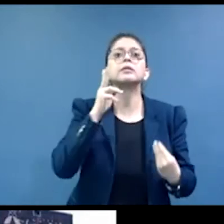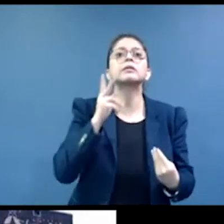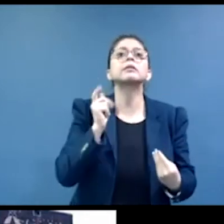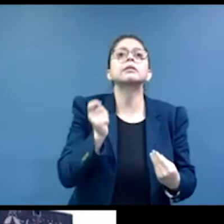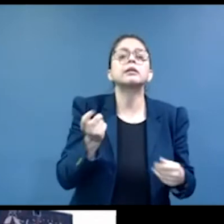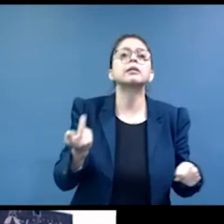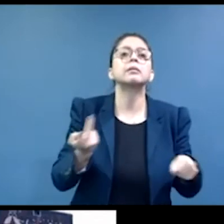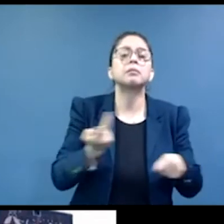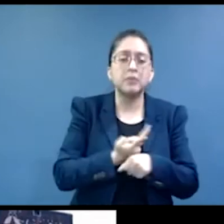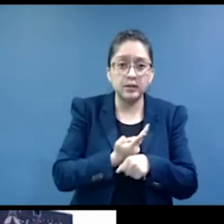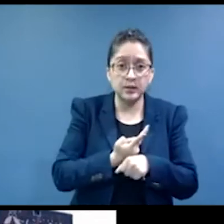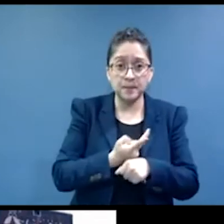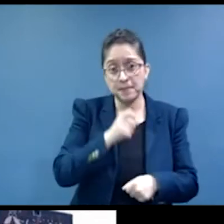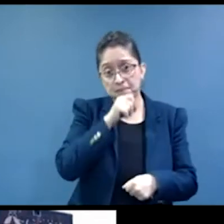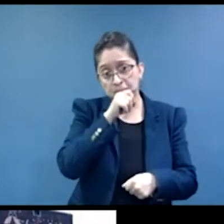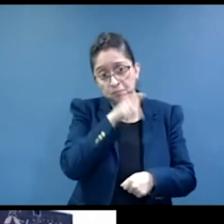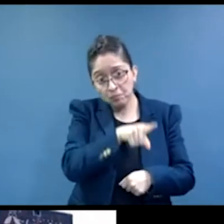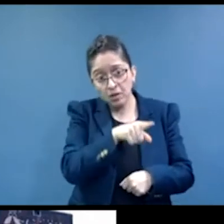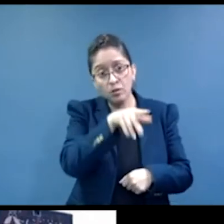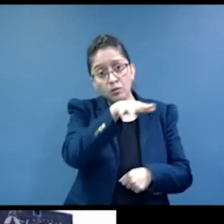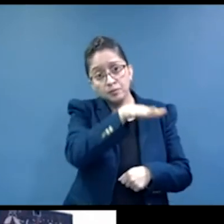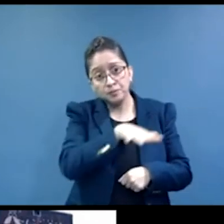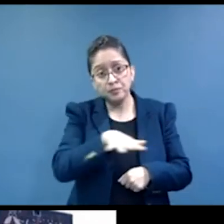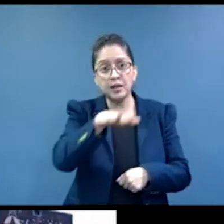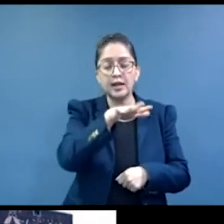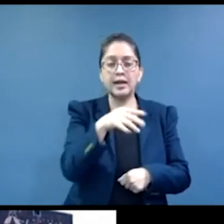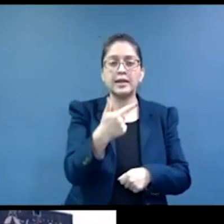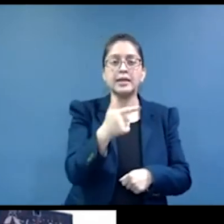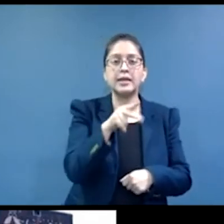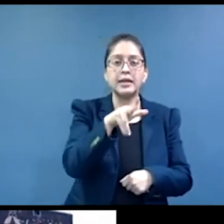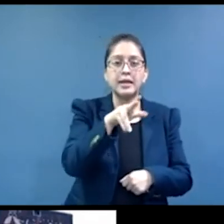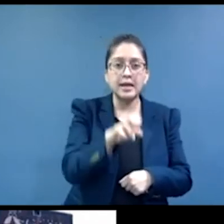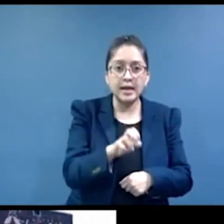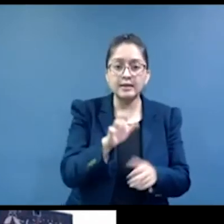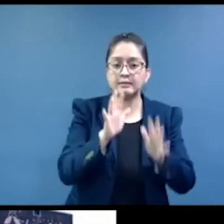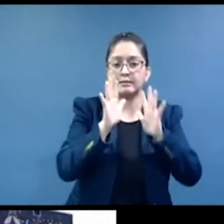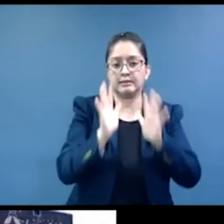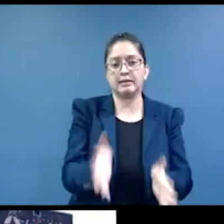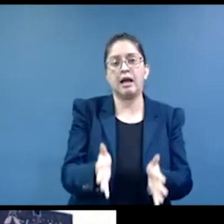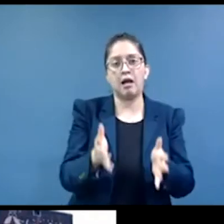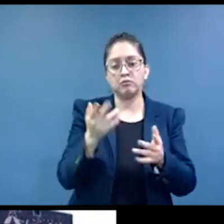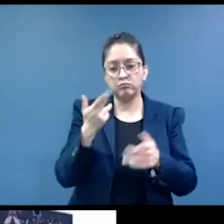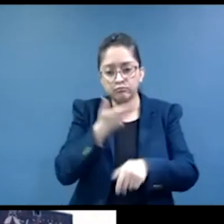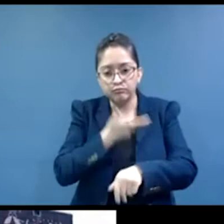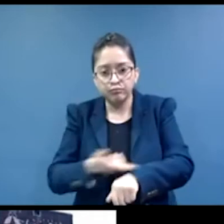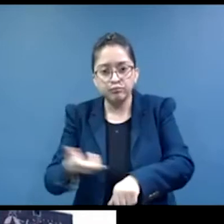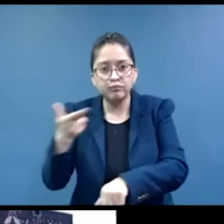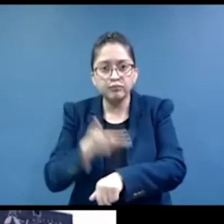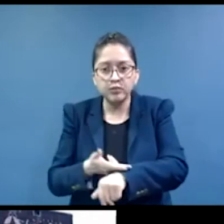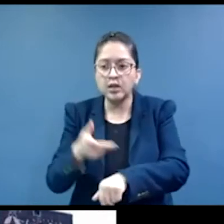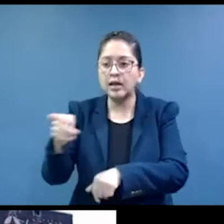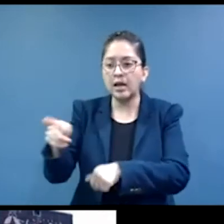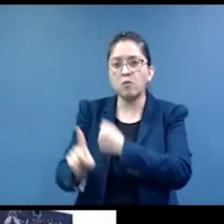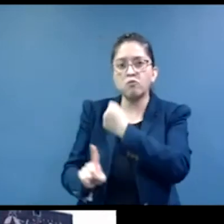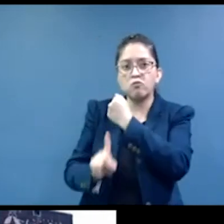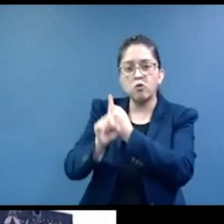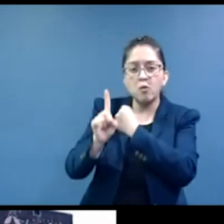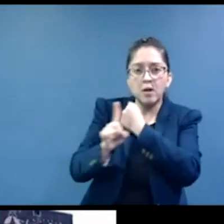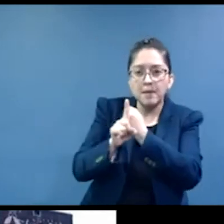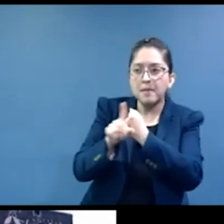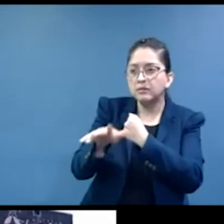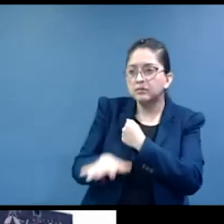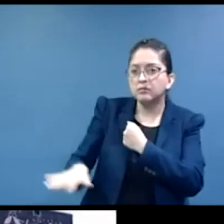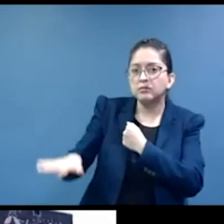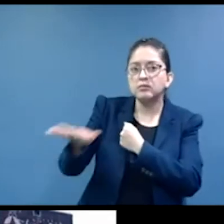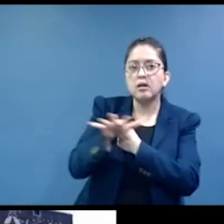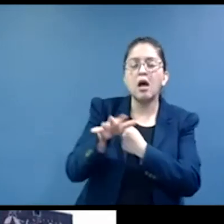de los casos que Gire ha podido acompañar y que creo que se visibilizan muy bien estos problemas estructurales que se están teniendo, ¿no?